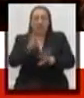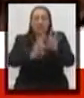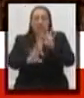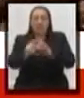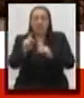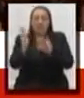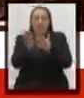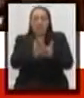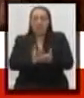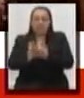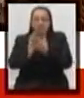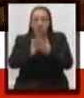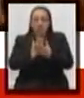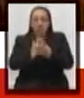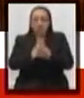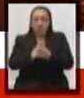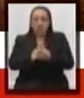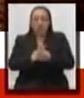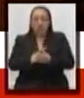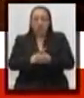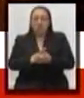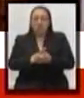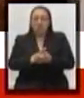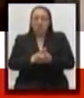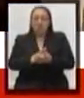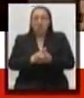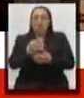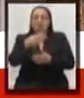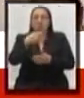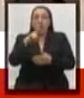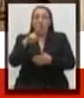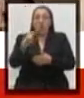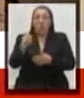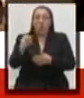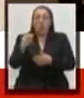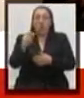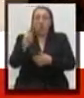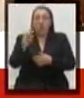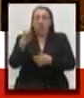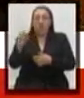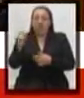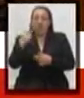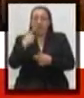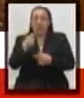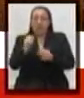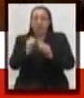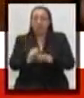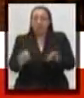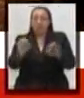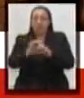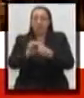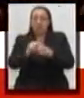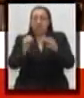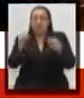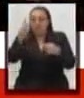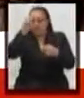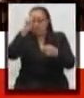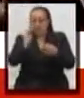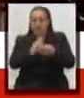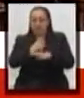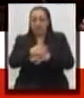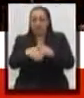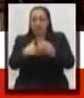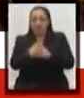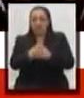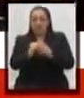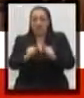y estudio de Hugo Ballenas muestra coyunturas y acontecimientos claves de la historia del Perú a través